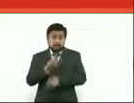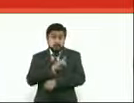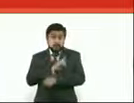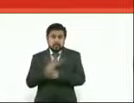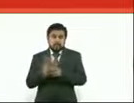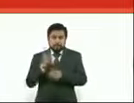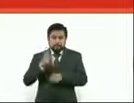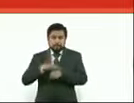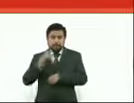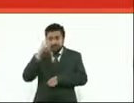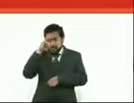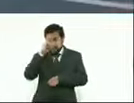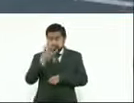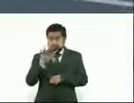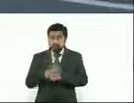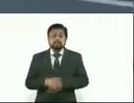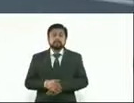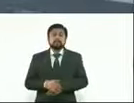ver, traes a tanto